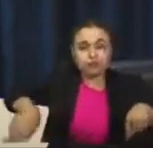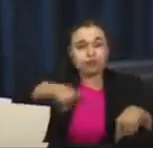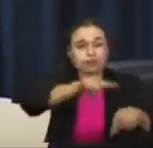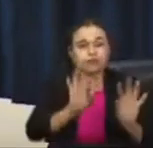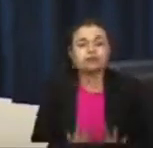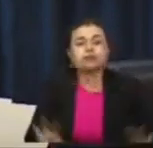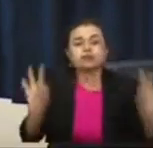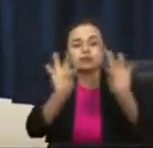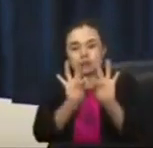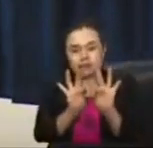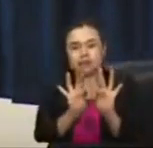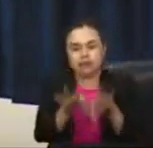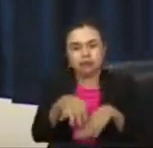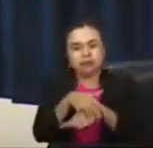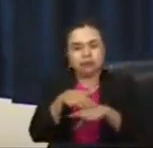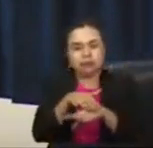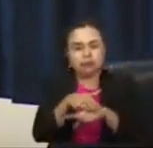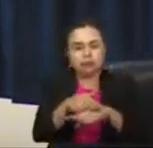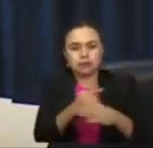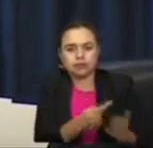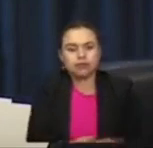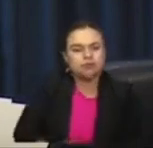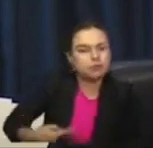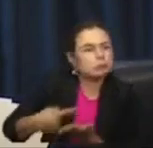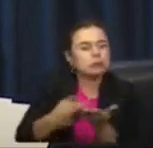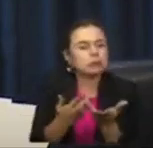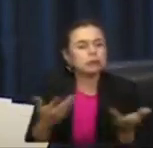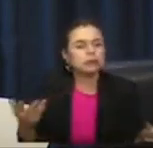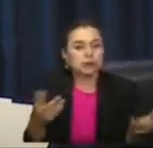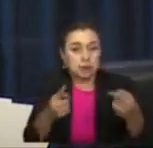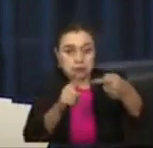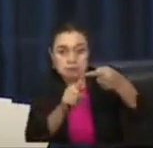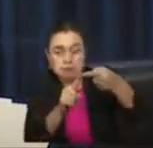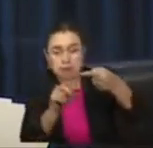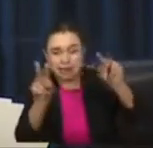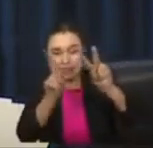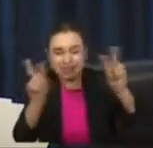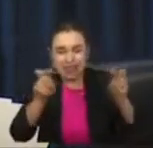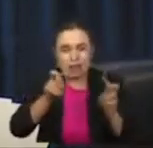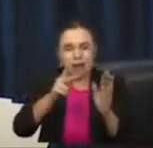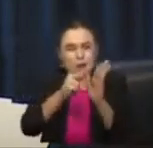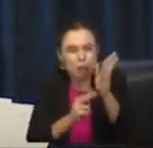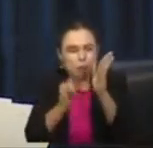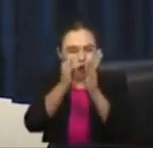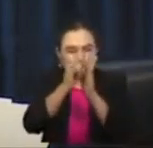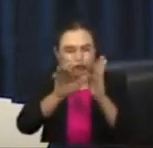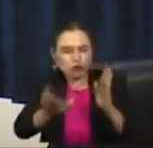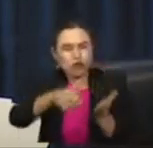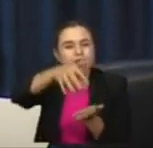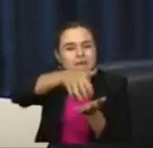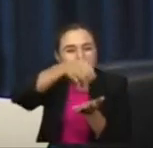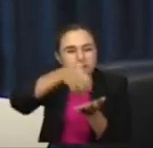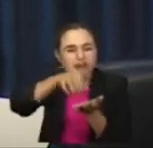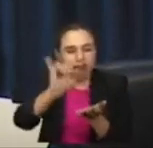constituimos esta Asamblea. Cuando debatíamos el proyecto minero y cuando revisábamos